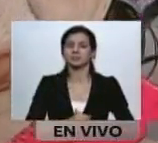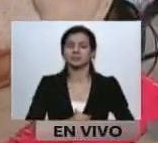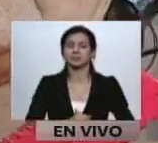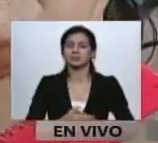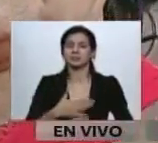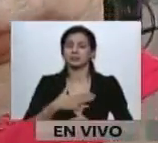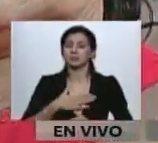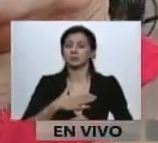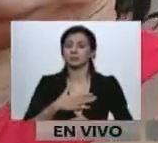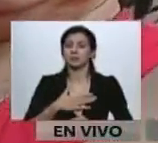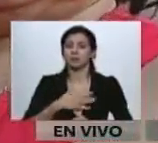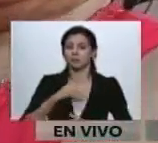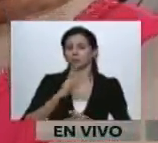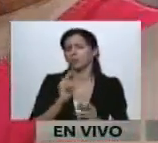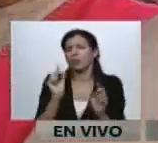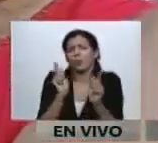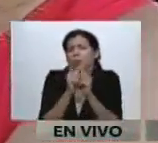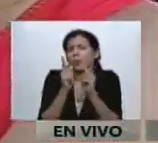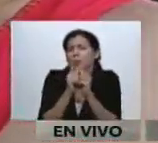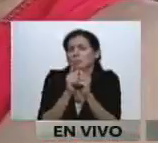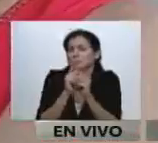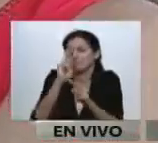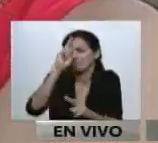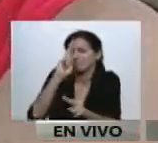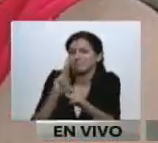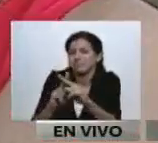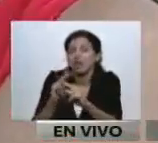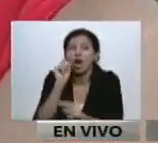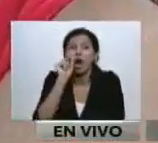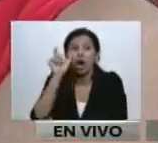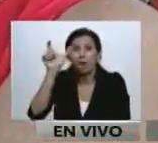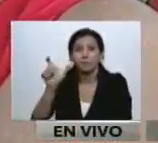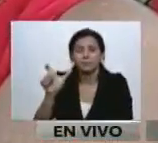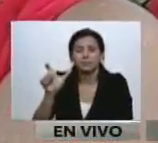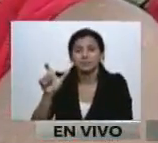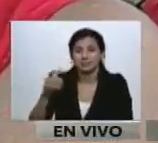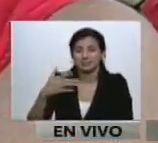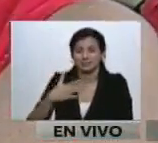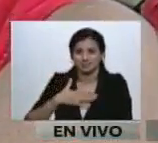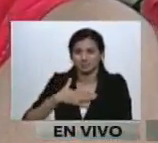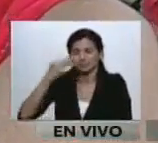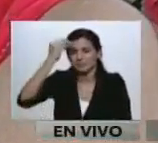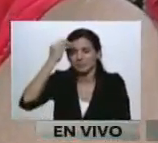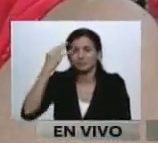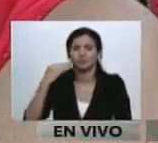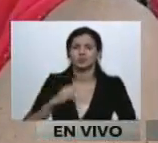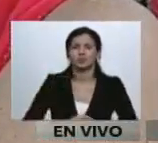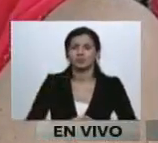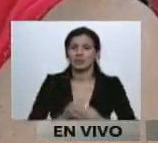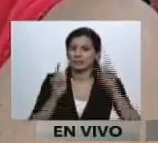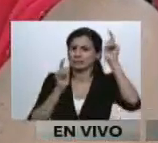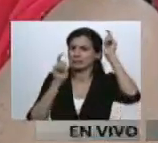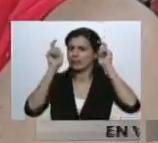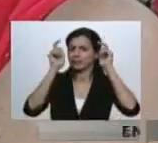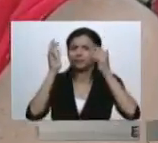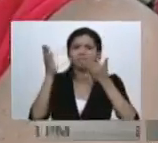este humilde homenaje al hombre que para mí ha sido el